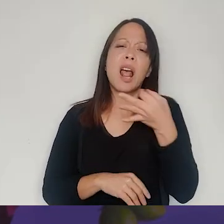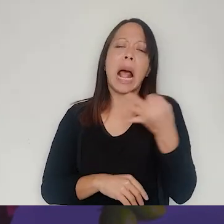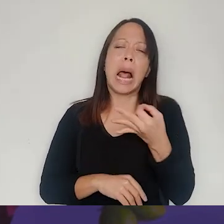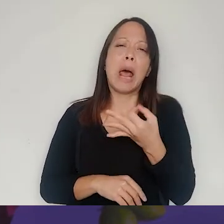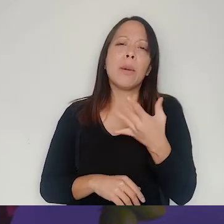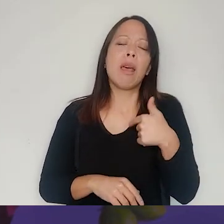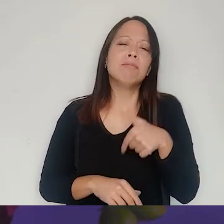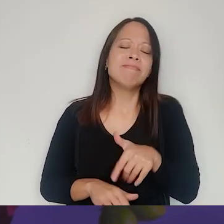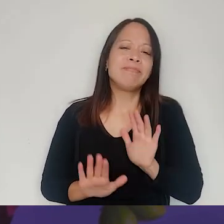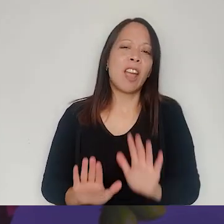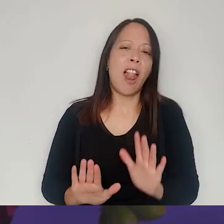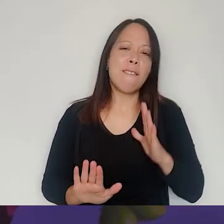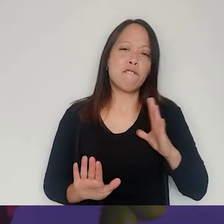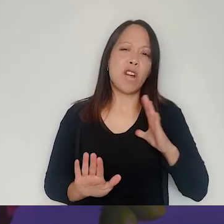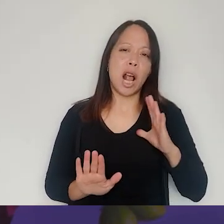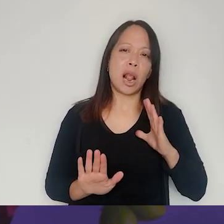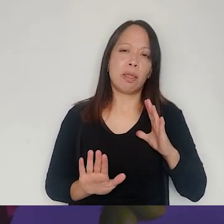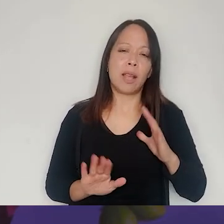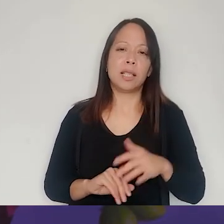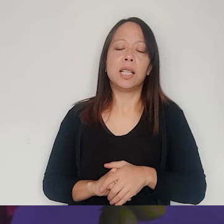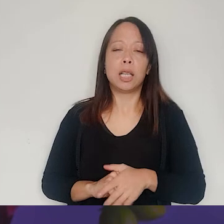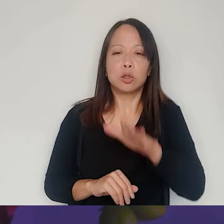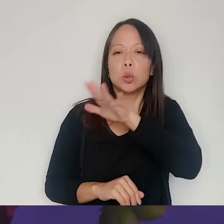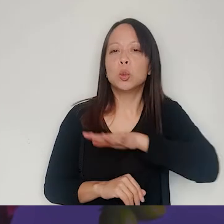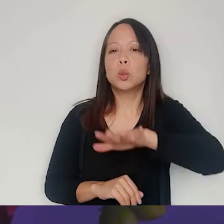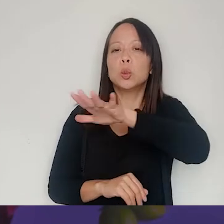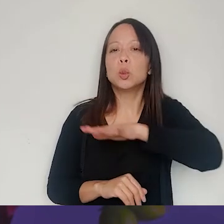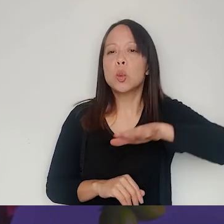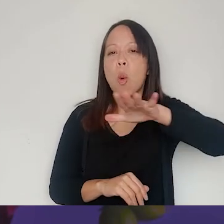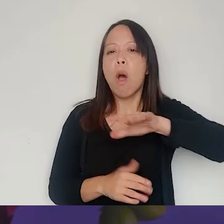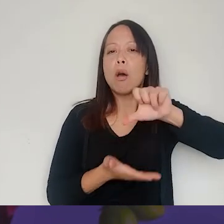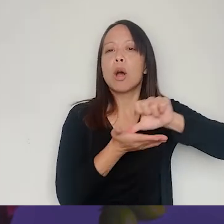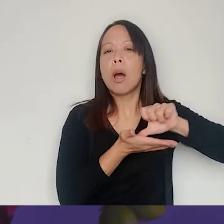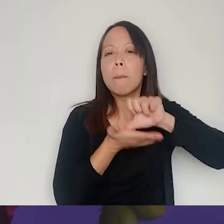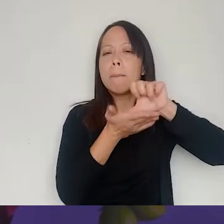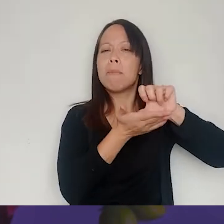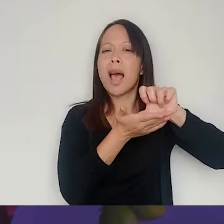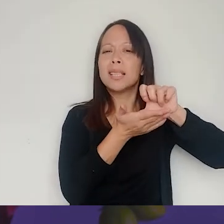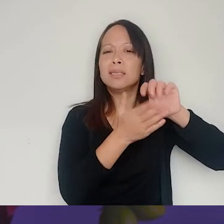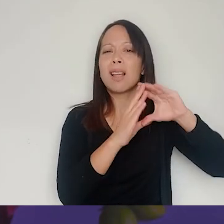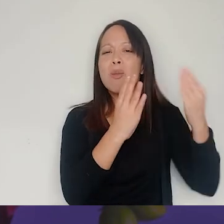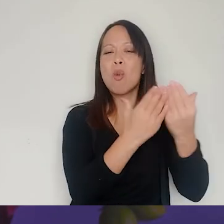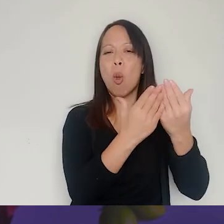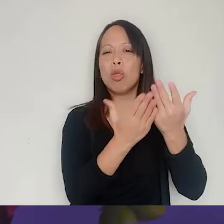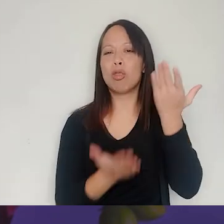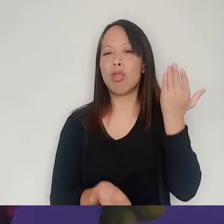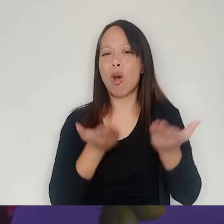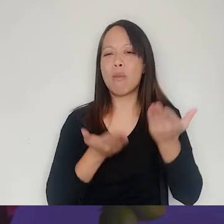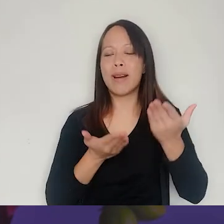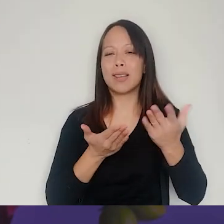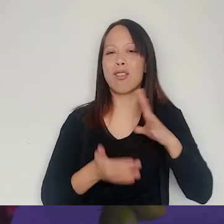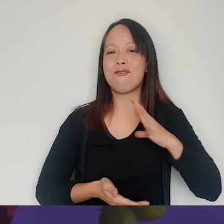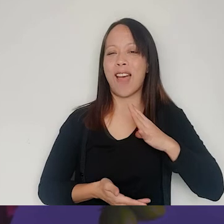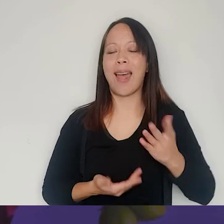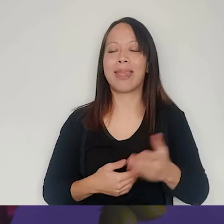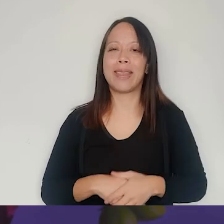estamos a años luz, ¿no?, de otras comunidades y de otros países en lo que a participación de los pacientes respecta.